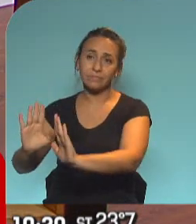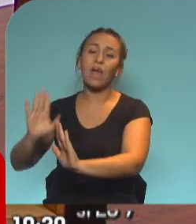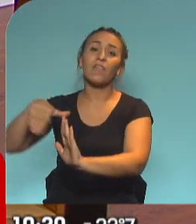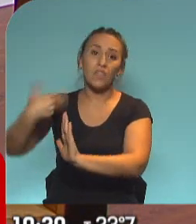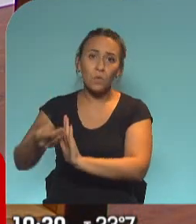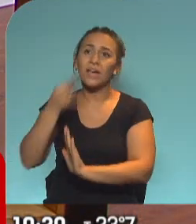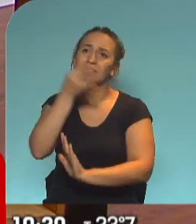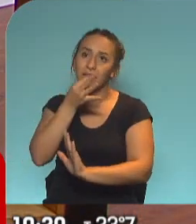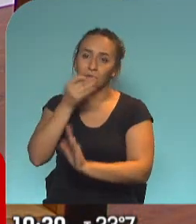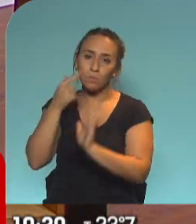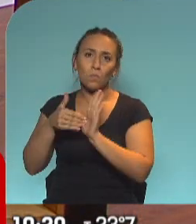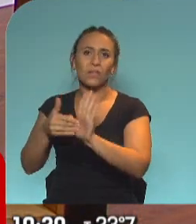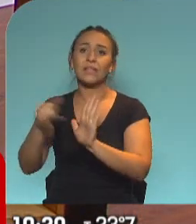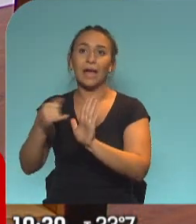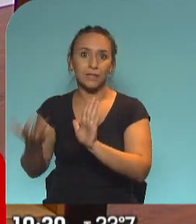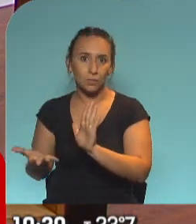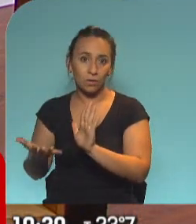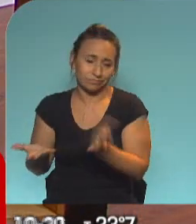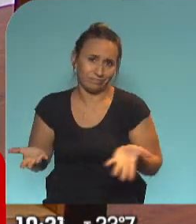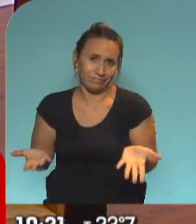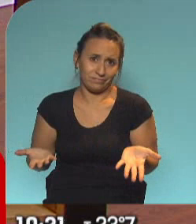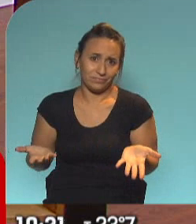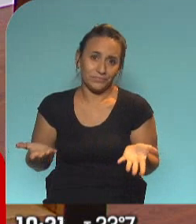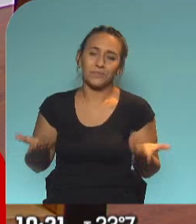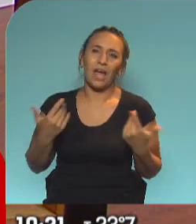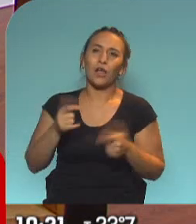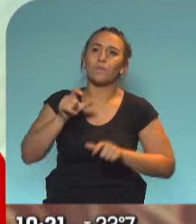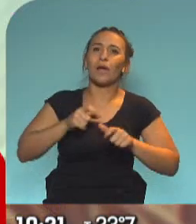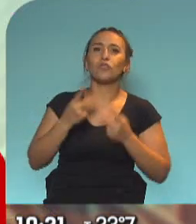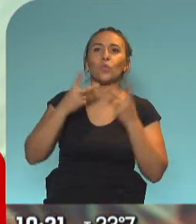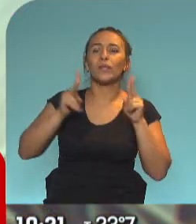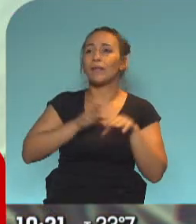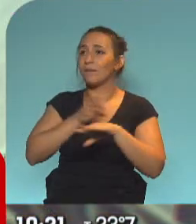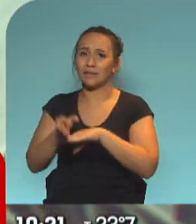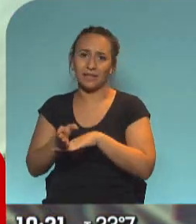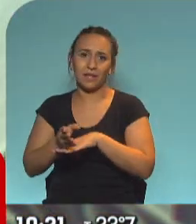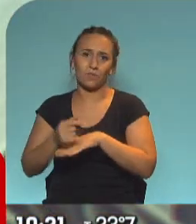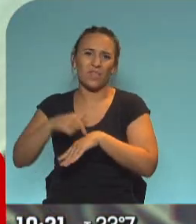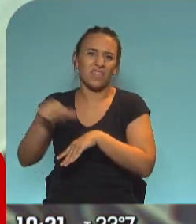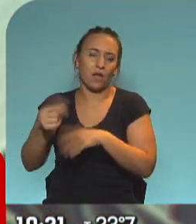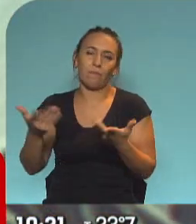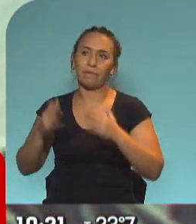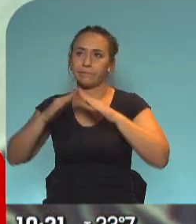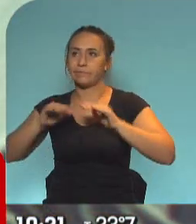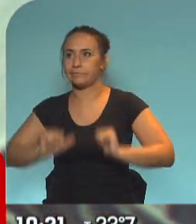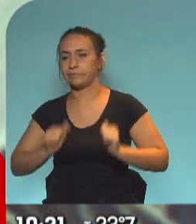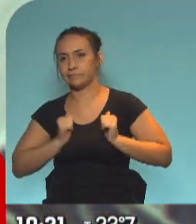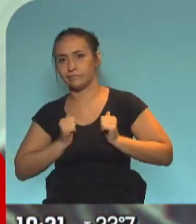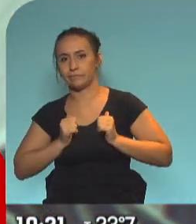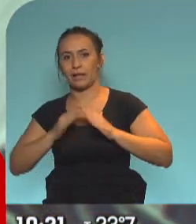negativo. Claro. ¿Qué eso es lo que hay que hacer? El veraneante no tiene... El turista no tiene allá tanto tiempo, claro,